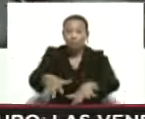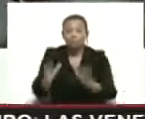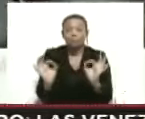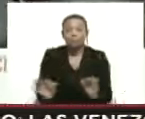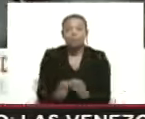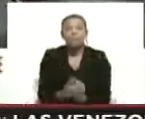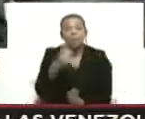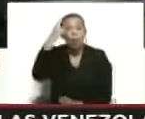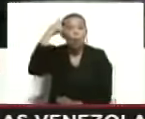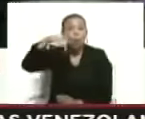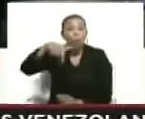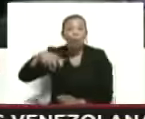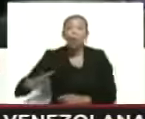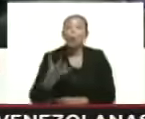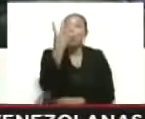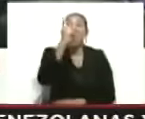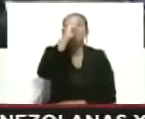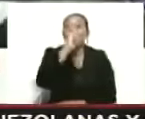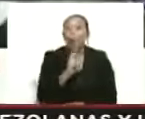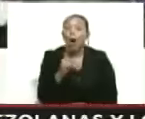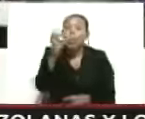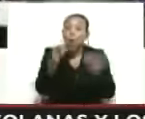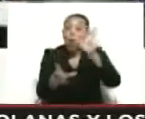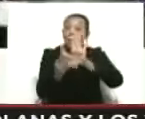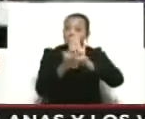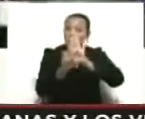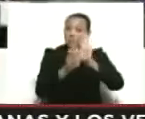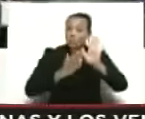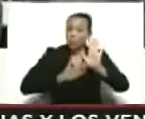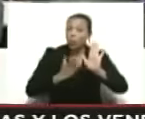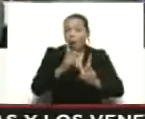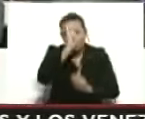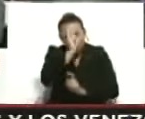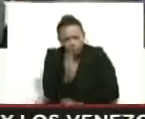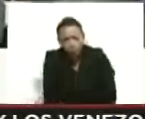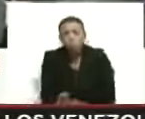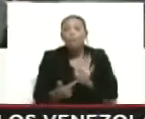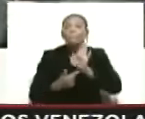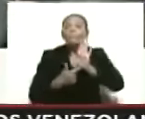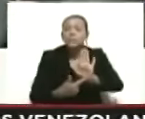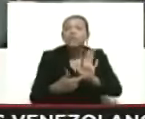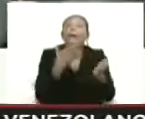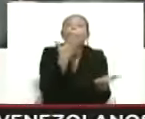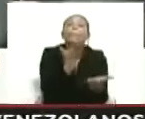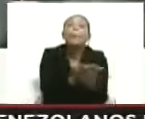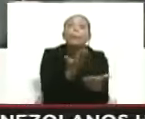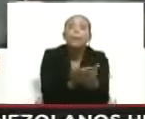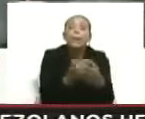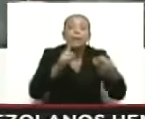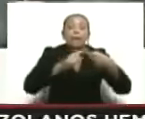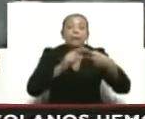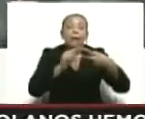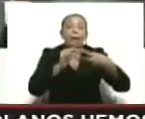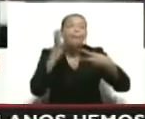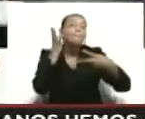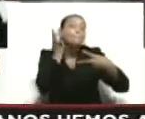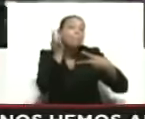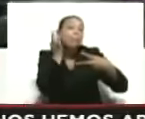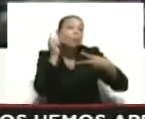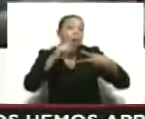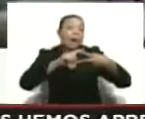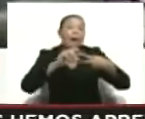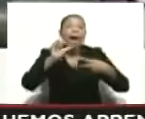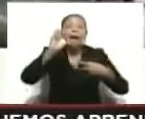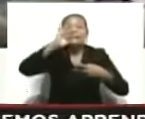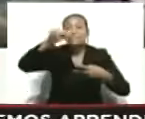Hoy arribamos a nuestro cuarto año legislativo y me ha correspondido el honor de presentar a las compañeras Yanmariel